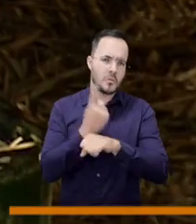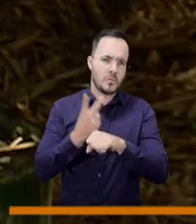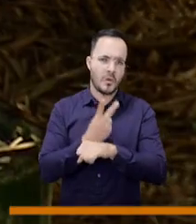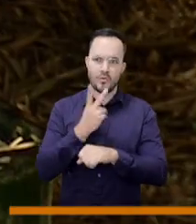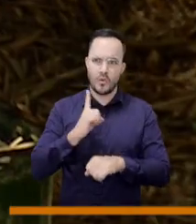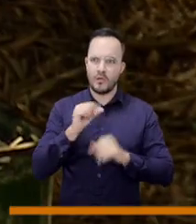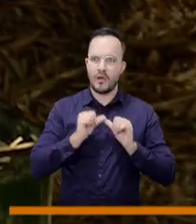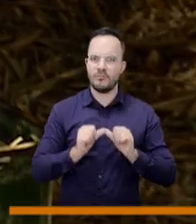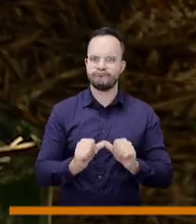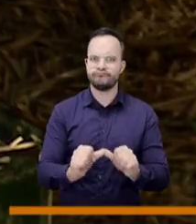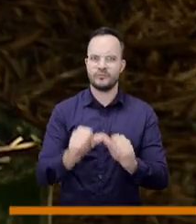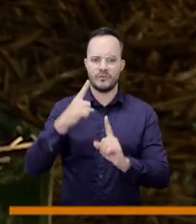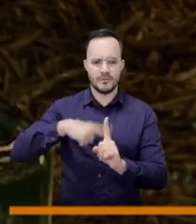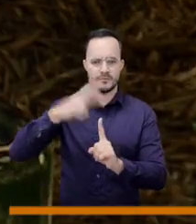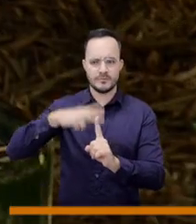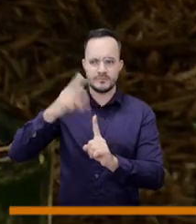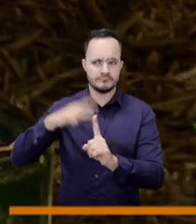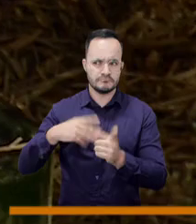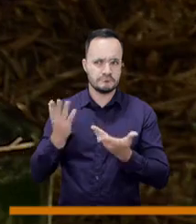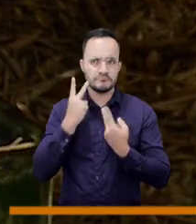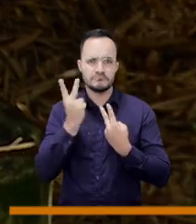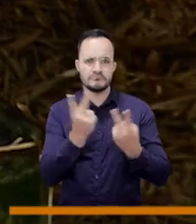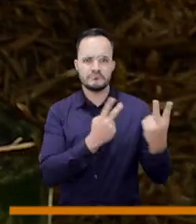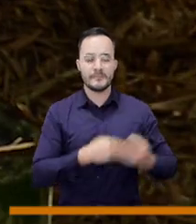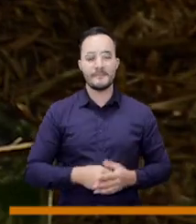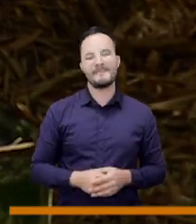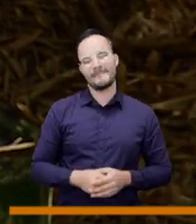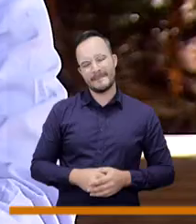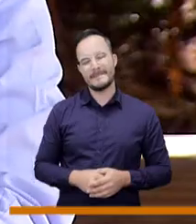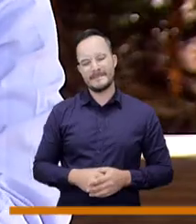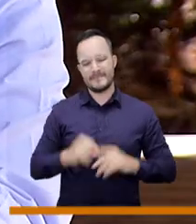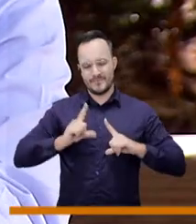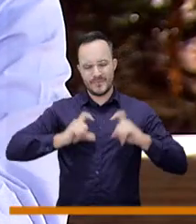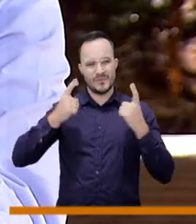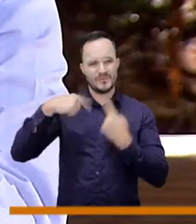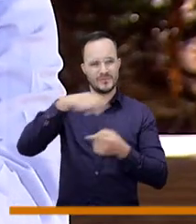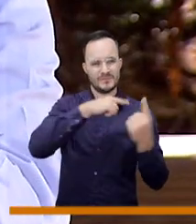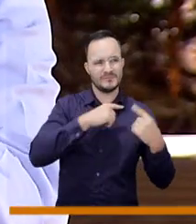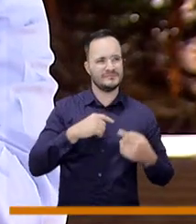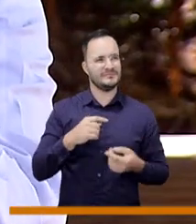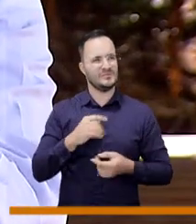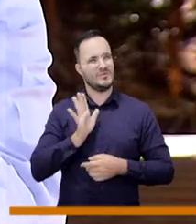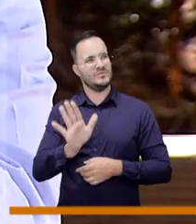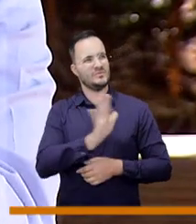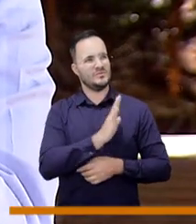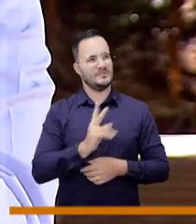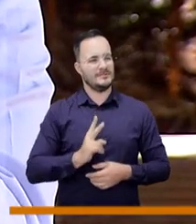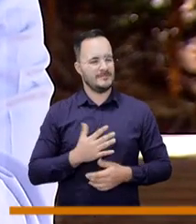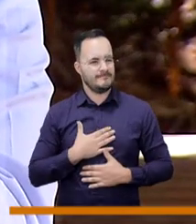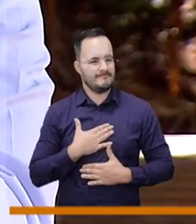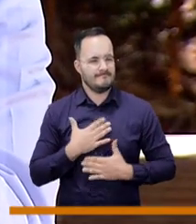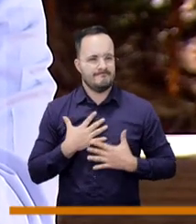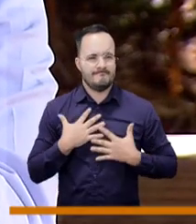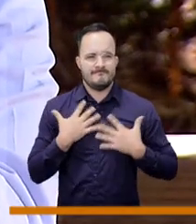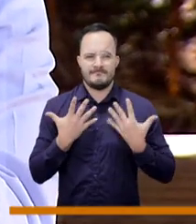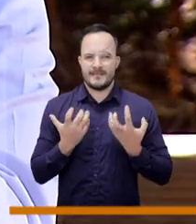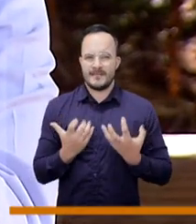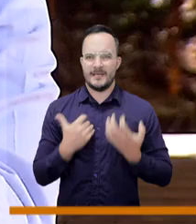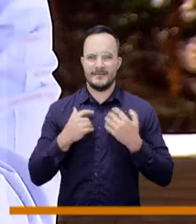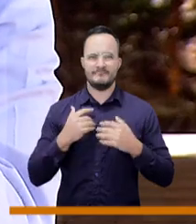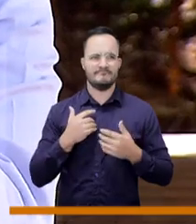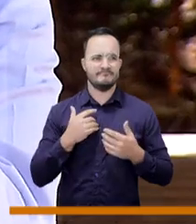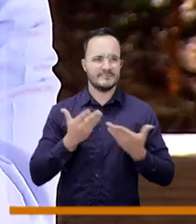congreso, por horas, por 2 días, sino que vienen hasta por meses? El turismo y la vocación turística de la ciudad hay